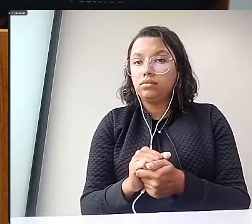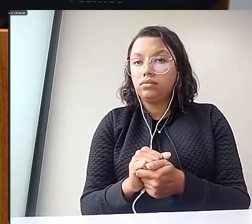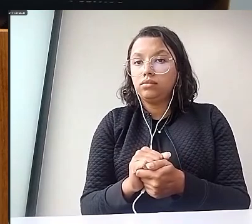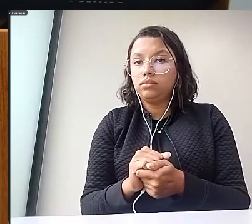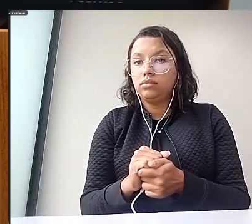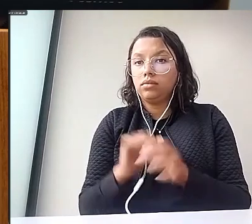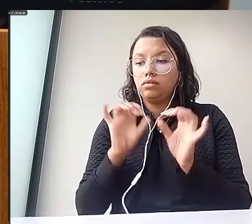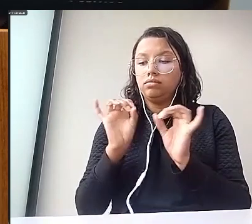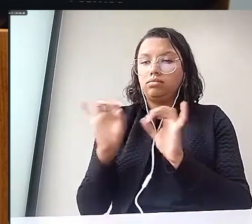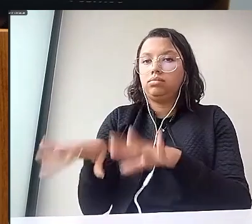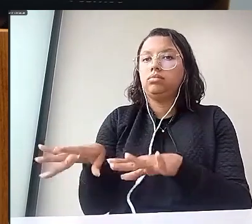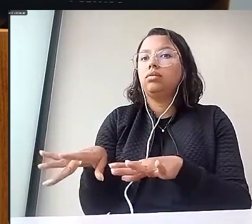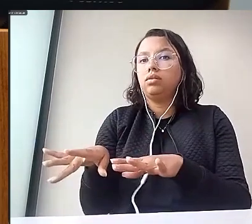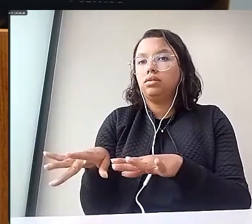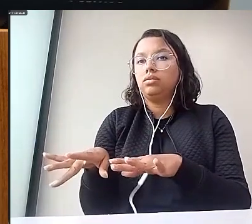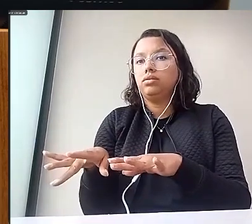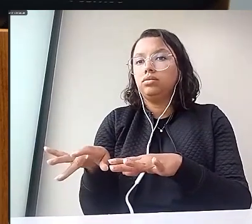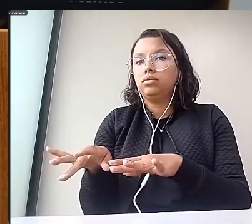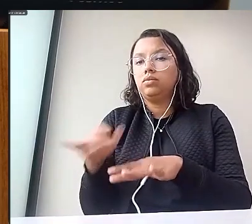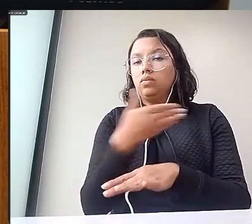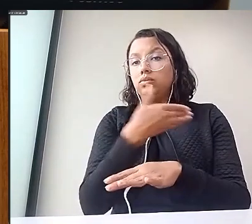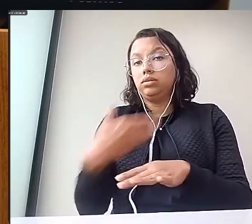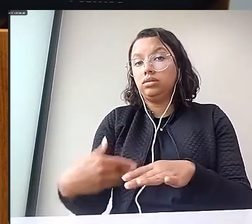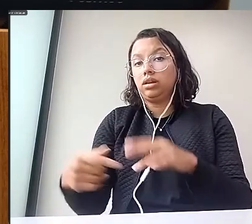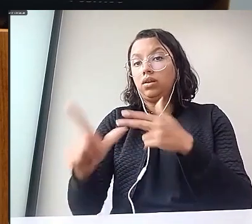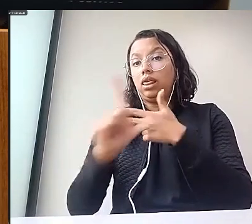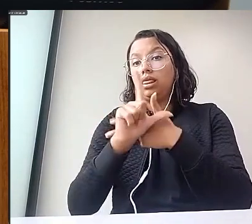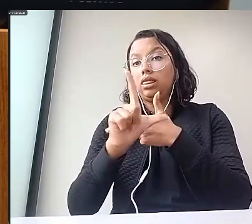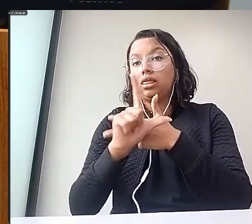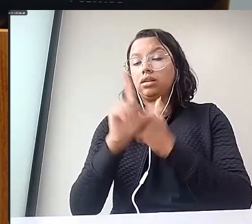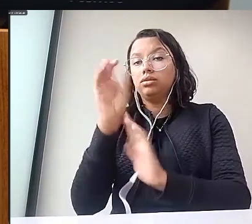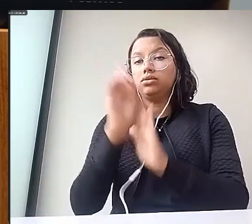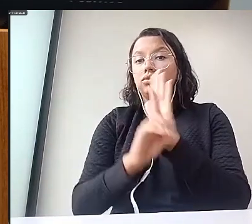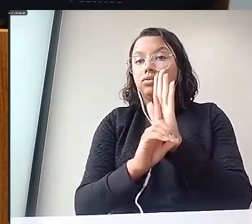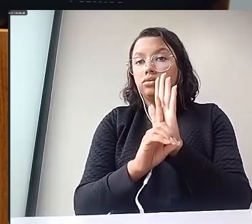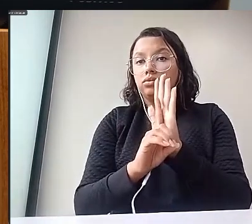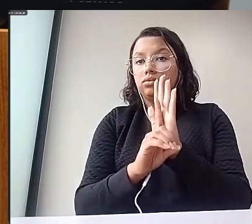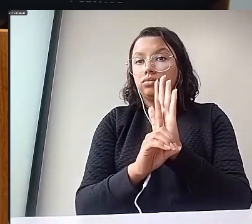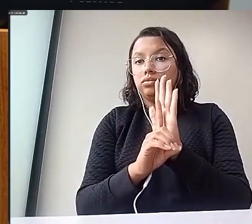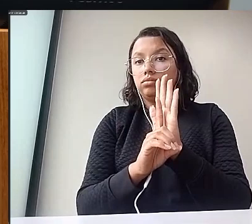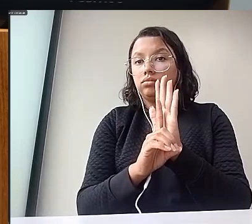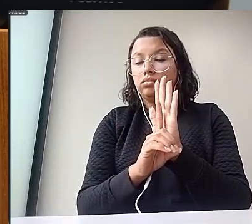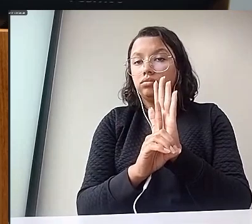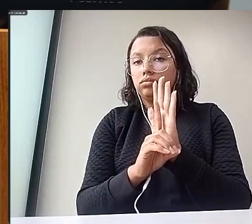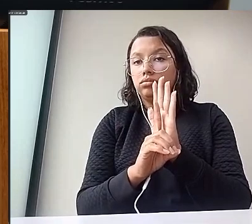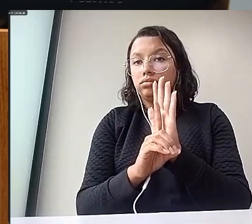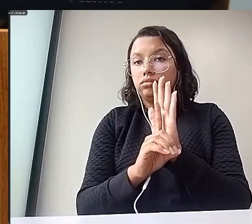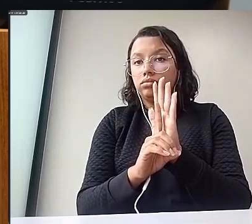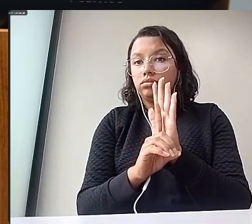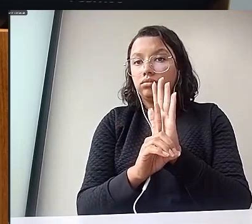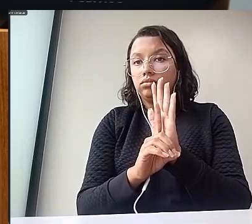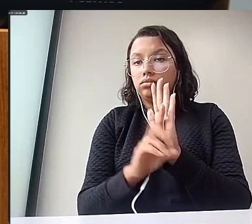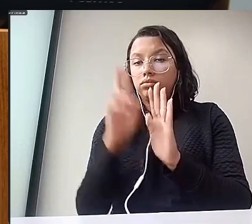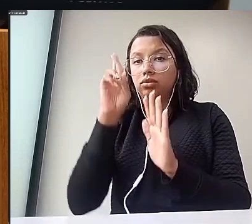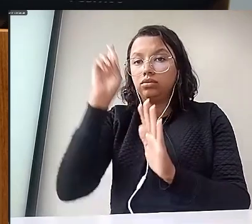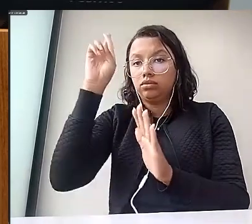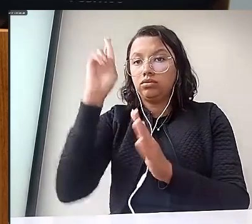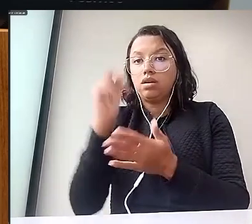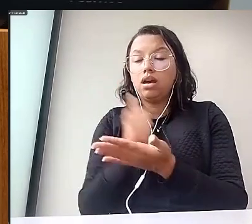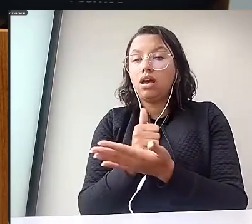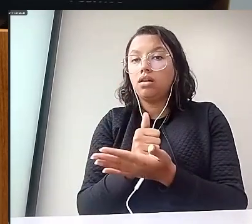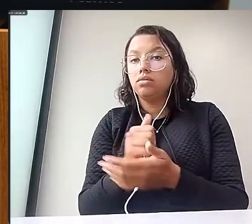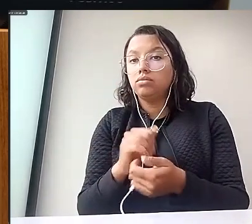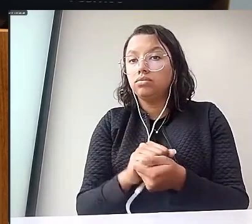abandonando el Estado legislativo de derecho, lo que era la doctrina dominante bajo la Tercera República,